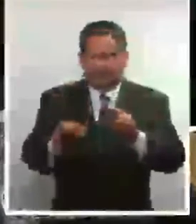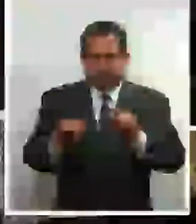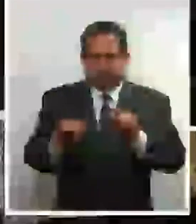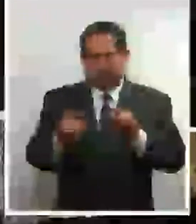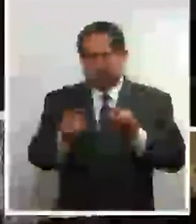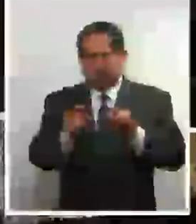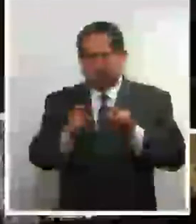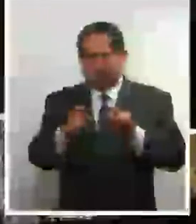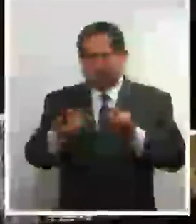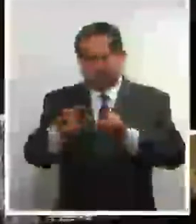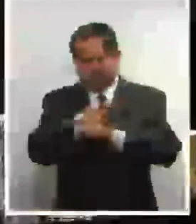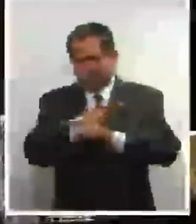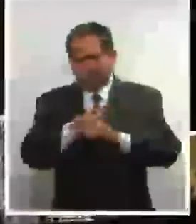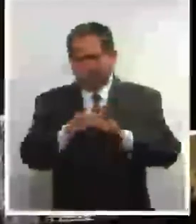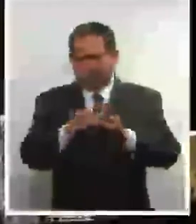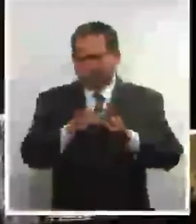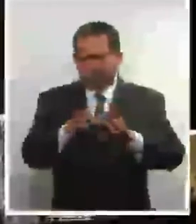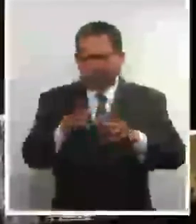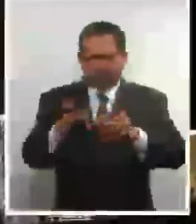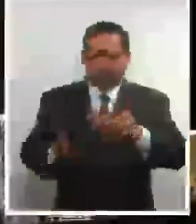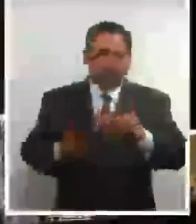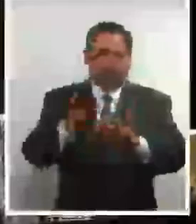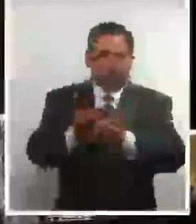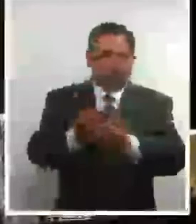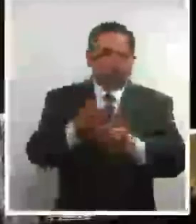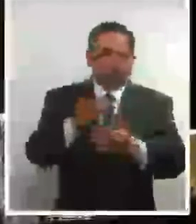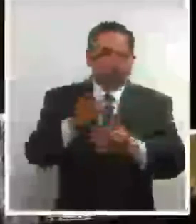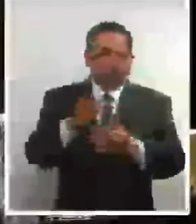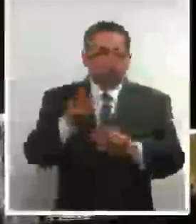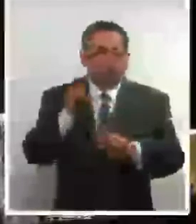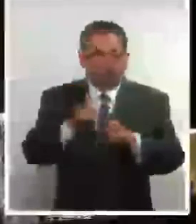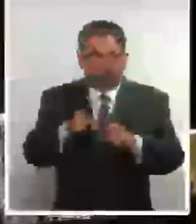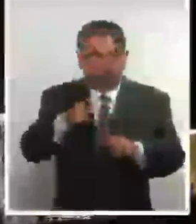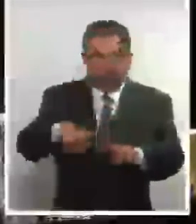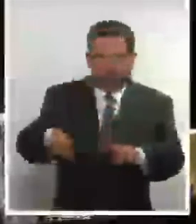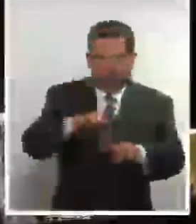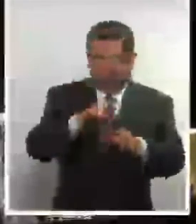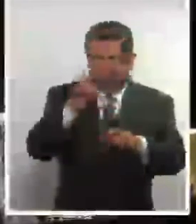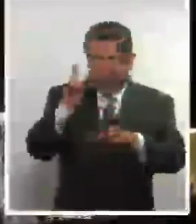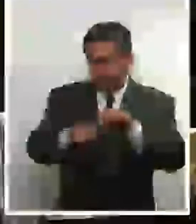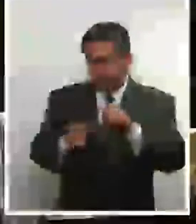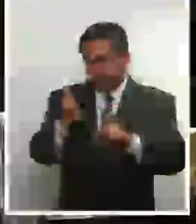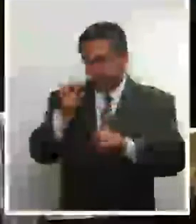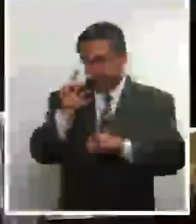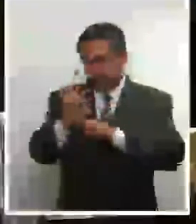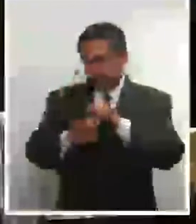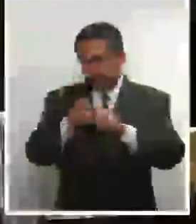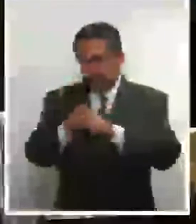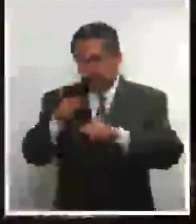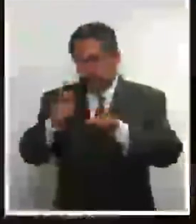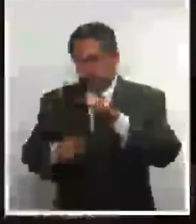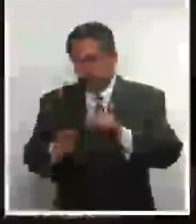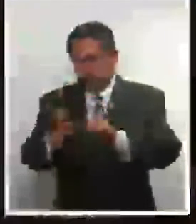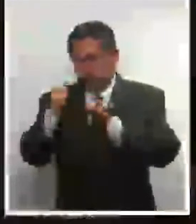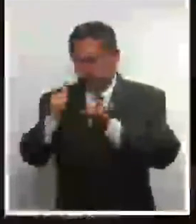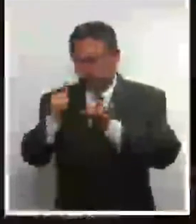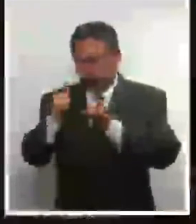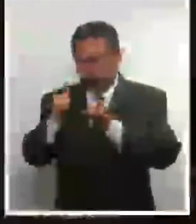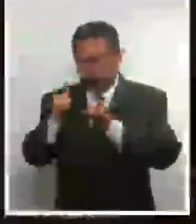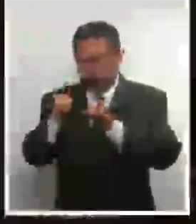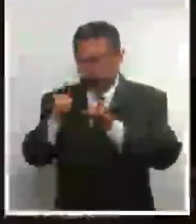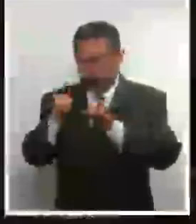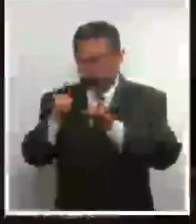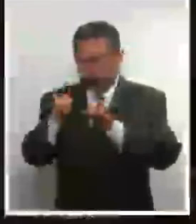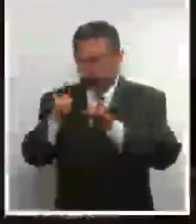bifurca la reserva, presidente, y una vez que ya hemos eliminado los 5 años,